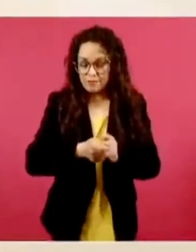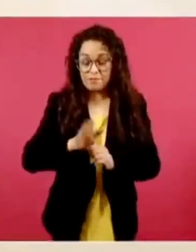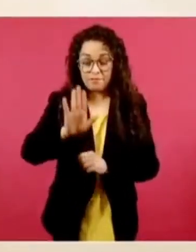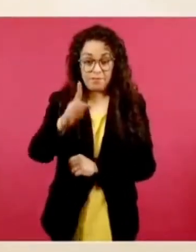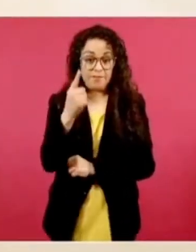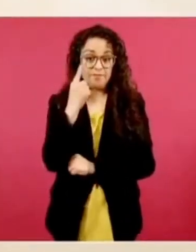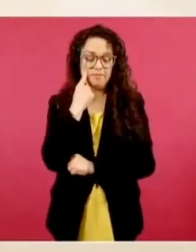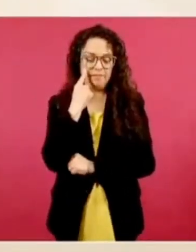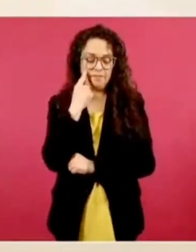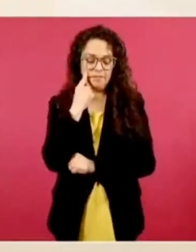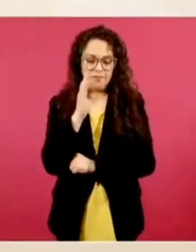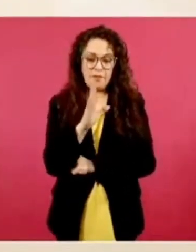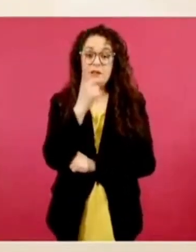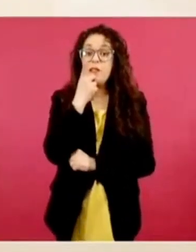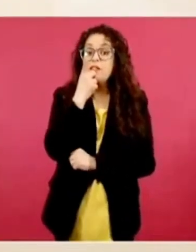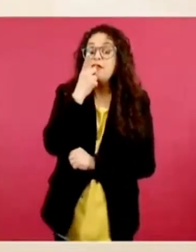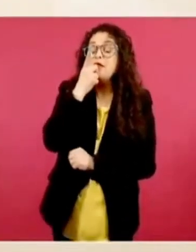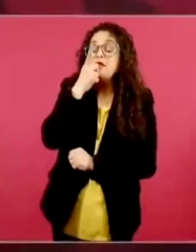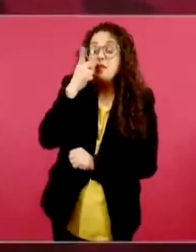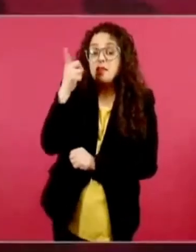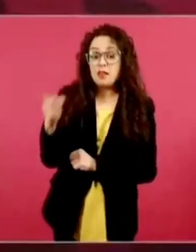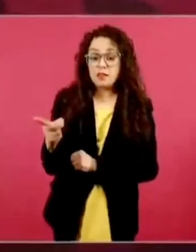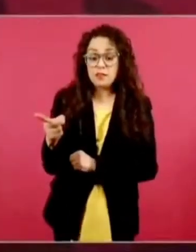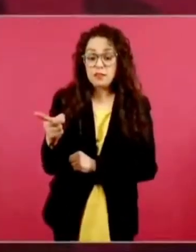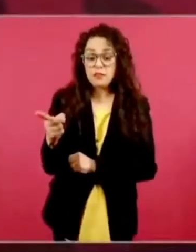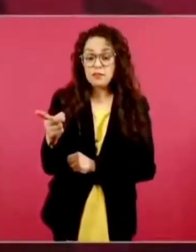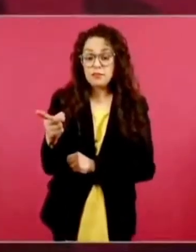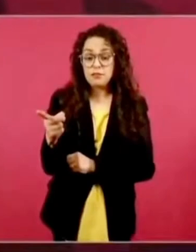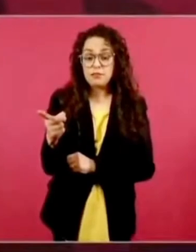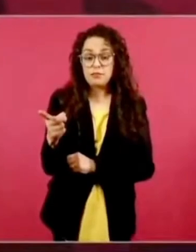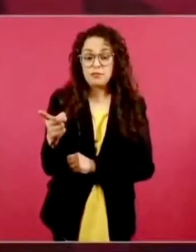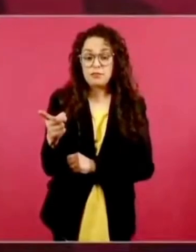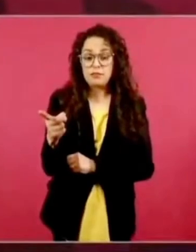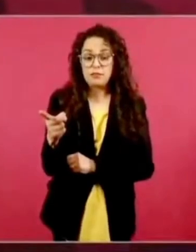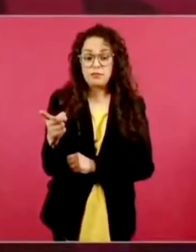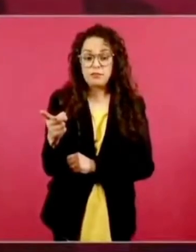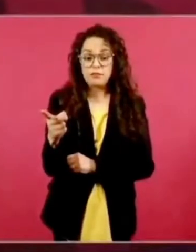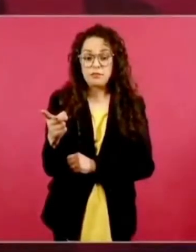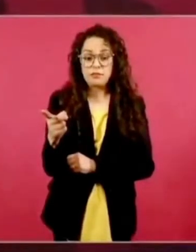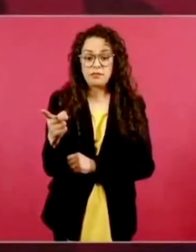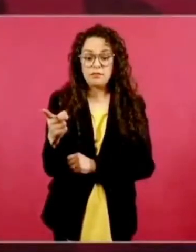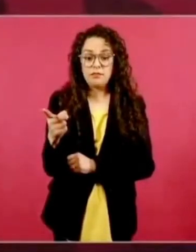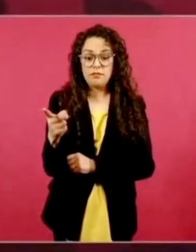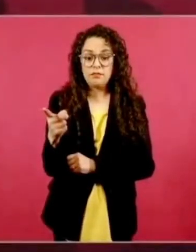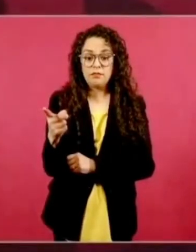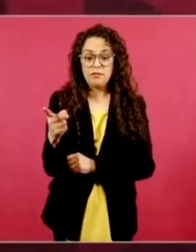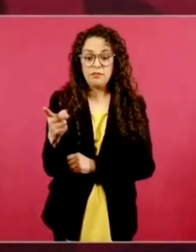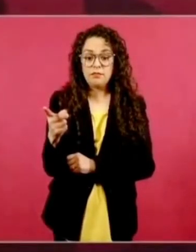Supuestamente la diferencia fue de